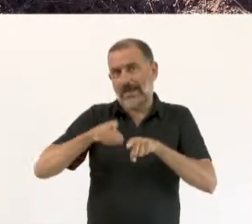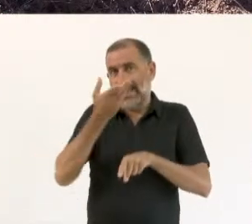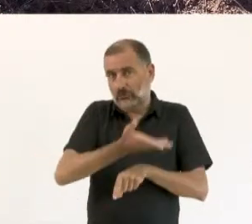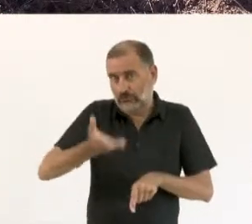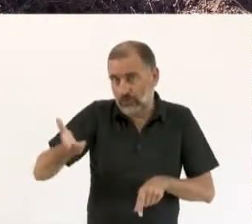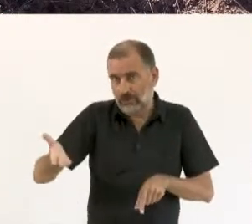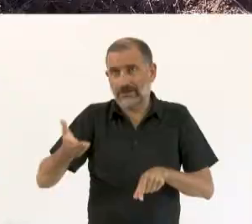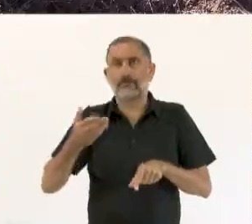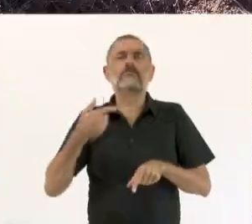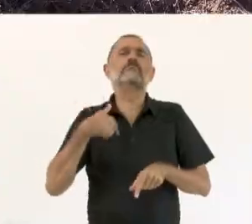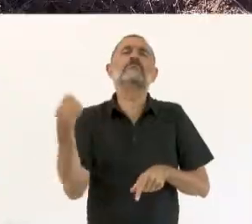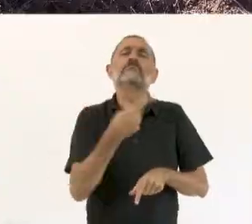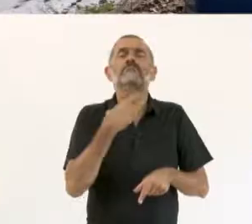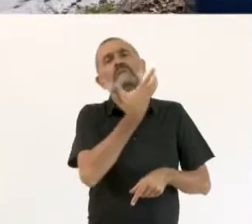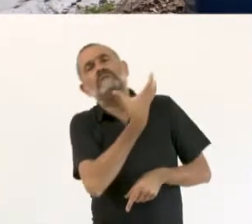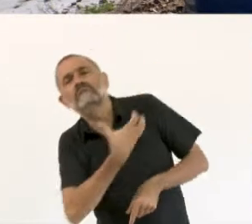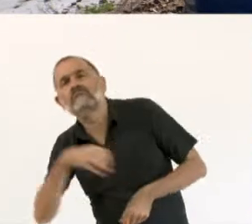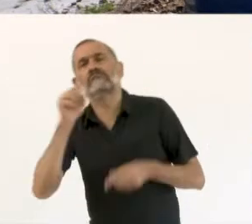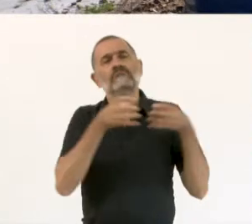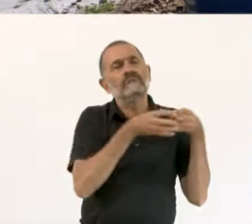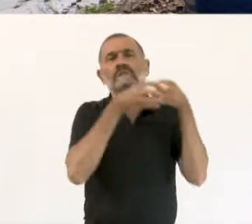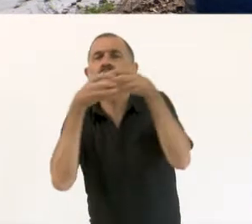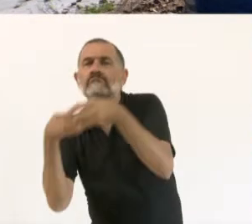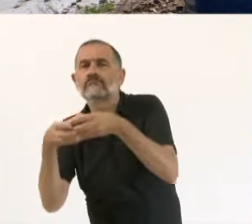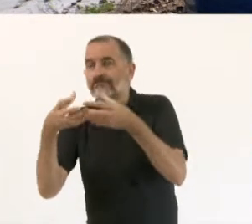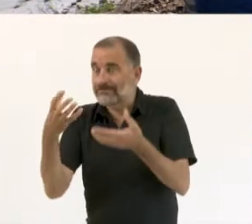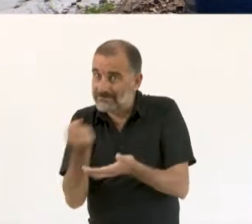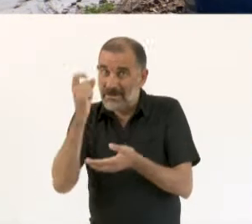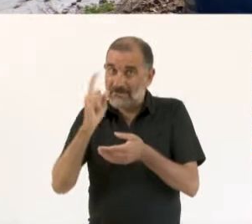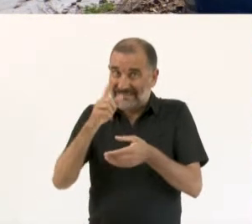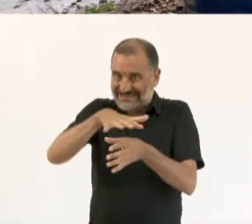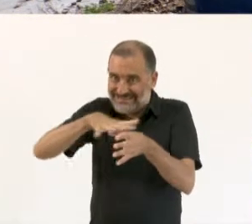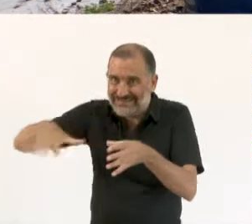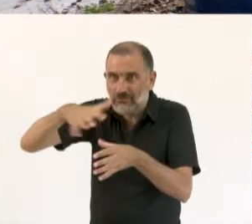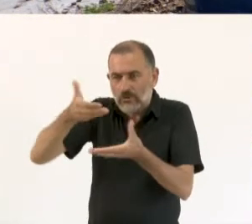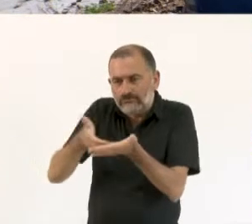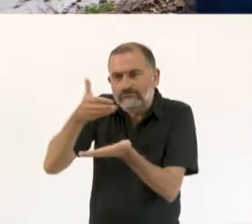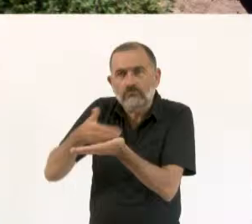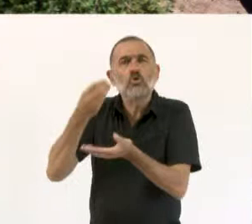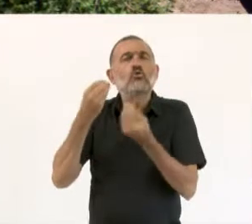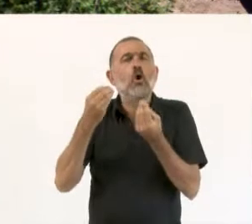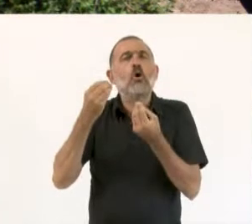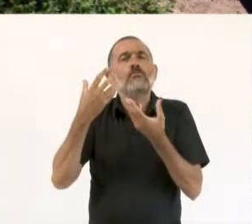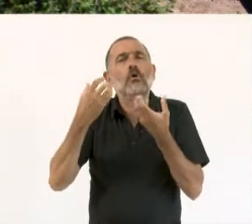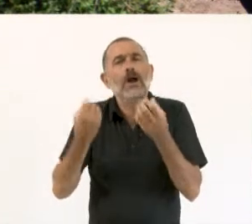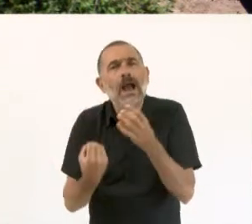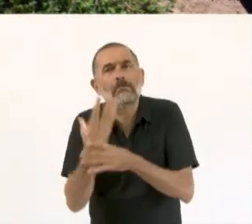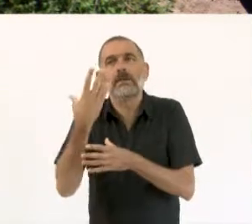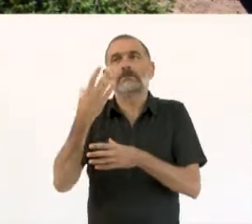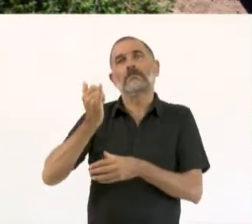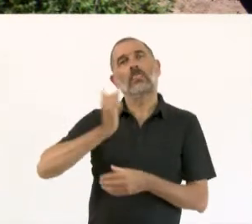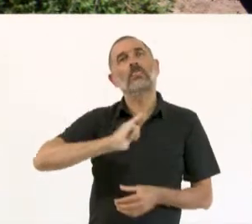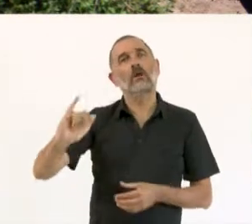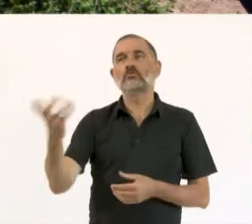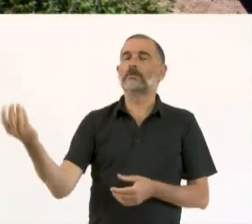Bueno, el proceso primero se inicia con la denuncia, digamos, un hallazgo fortuito de restos humanos en la provincia.